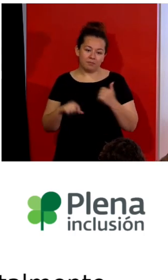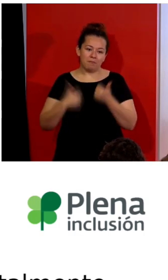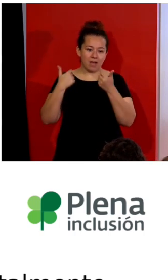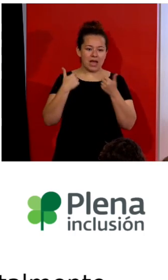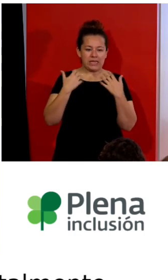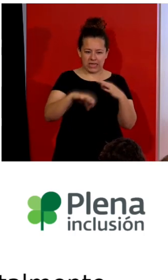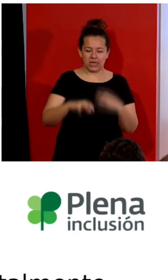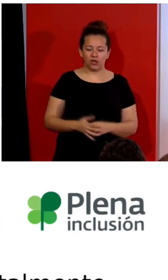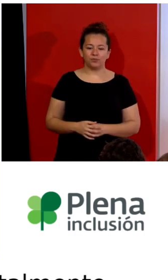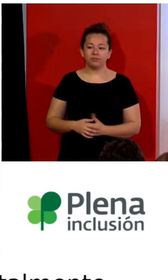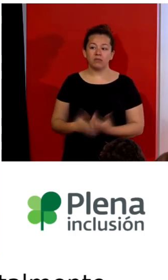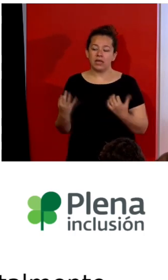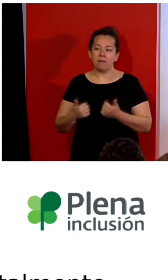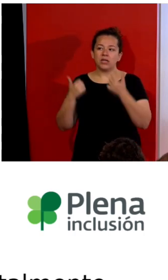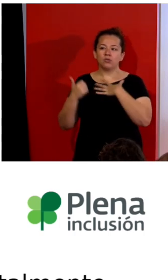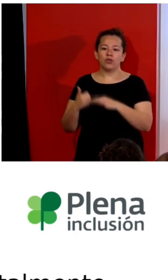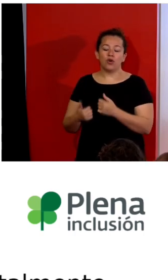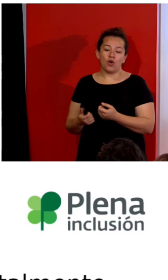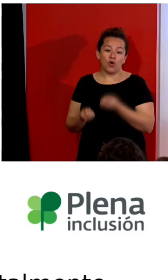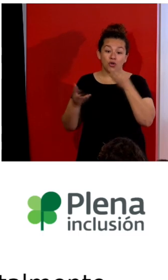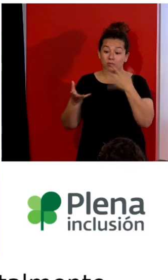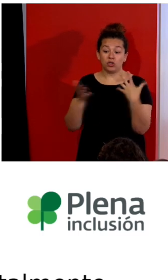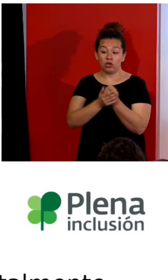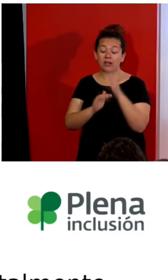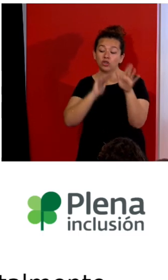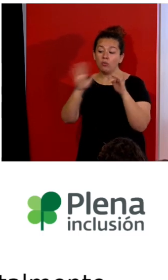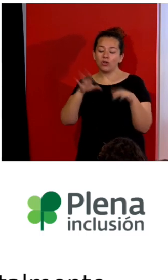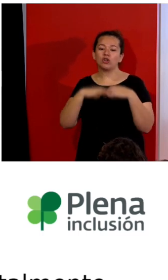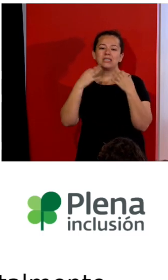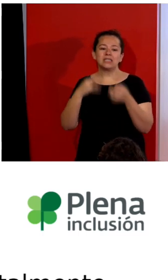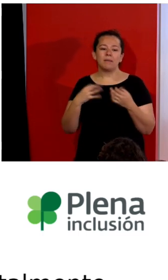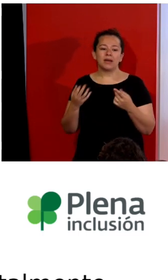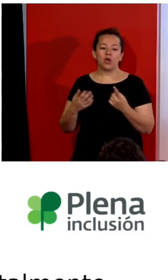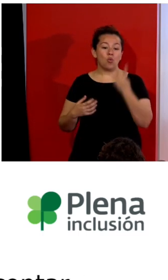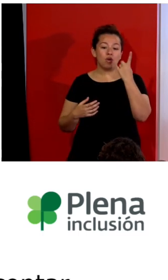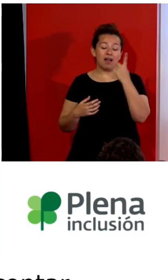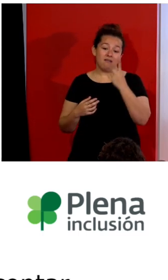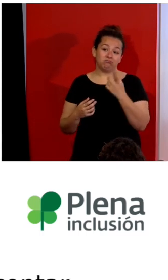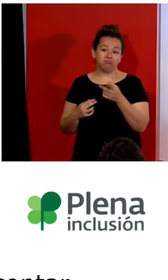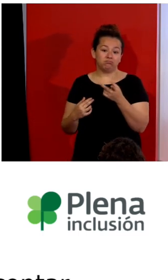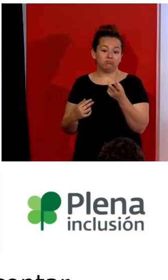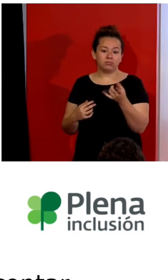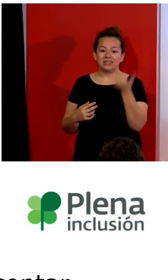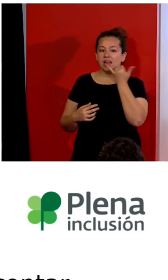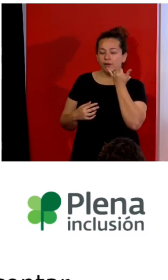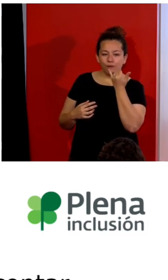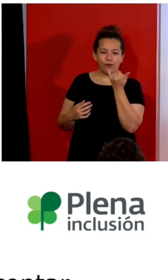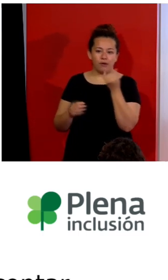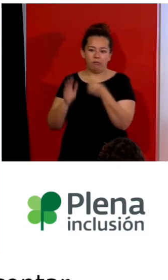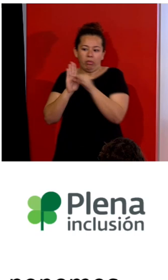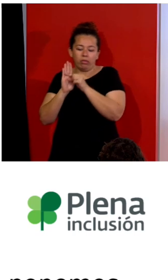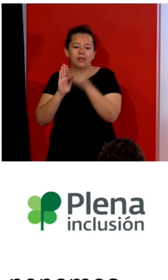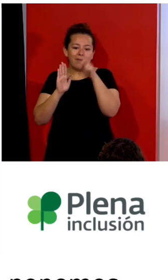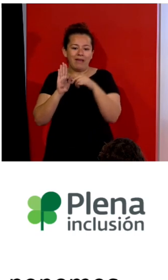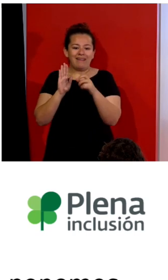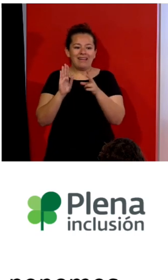¿Qué más os podemos contar? Bueno, nosotros en todas las convocatorias ponemos siempre una dirección de teléfono y un email donde a la hora